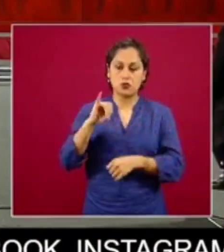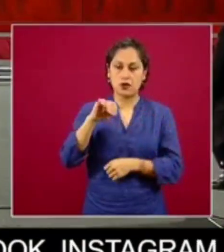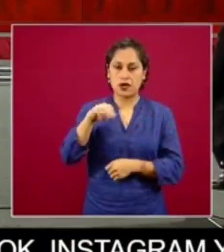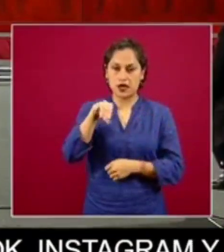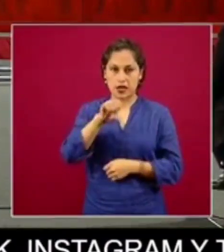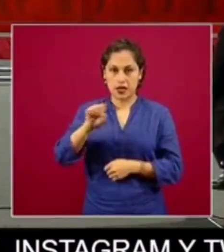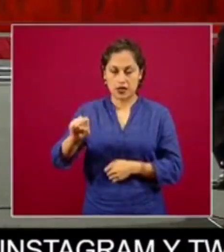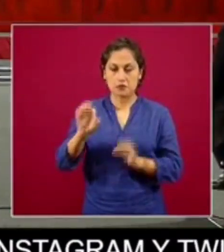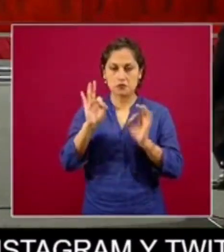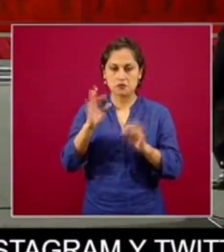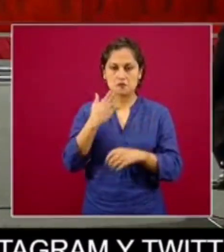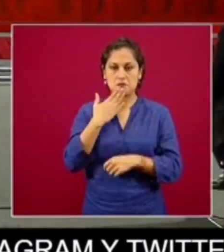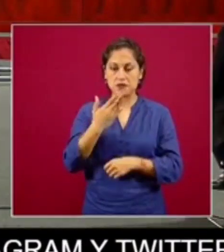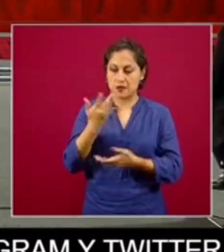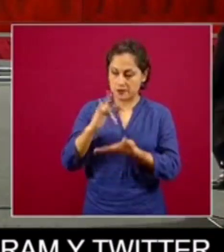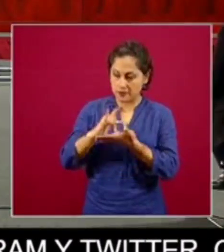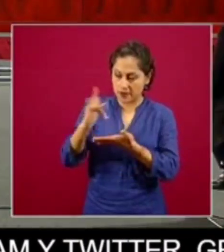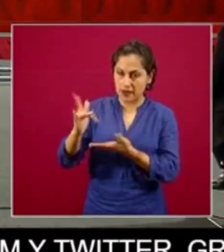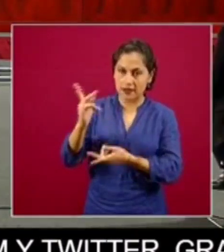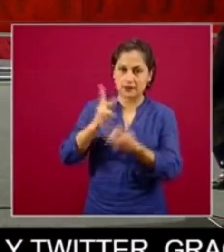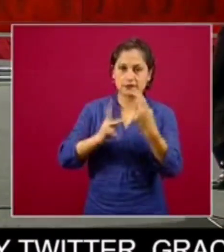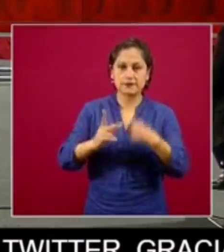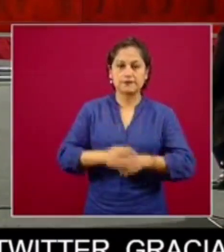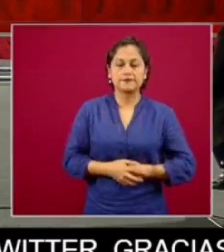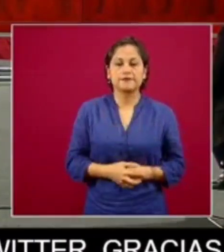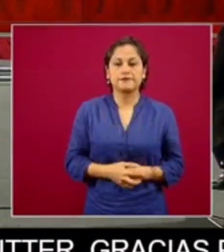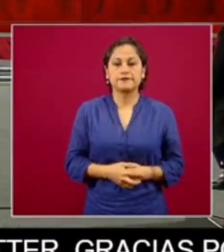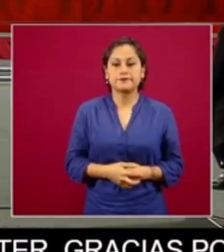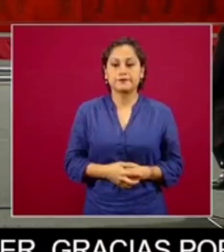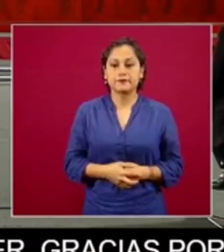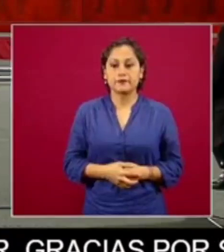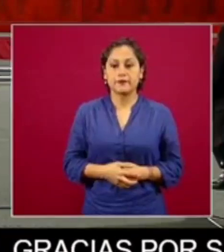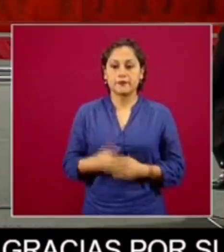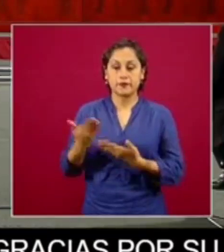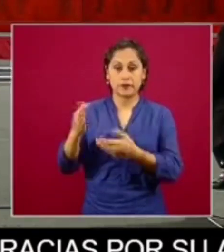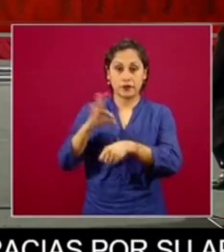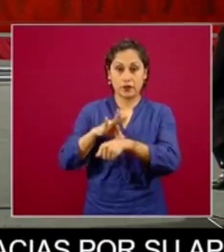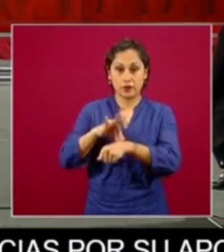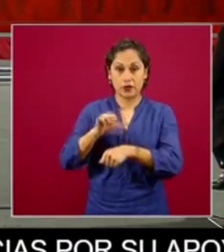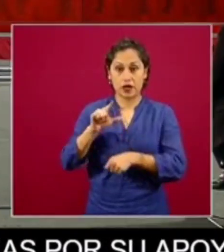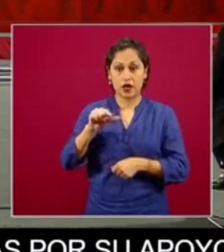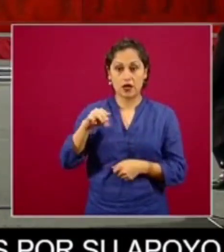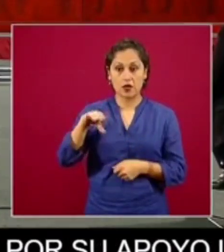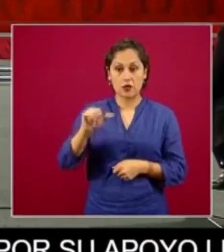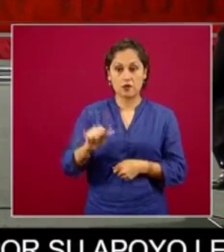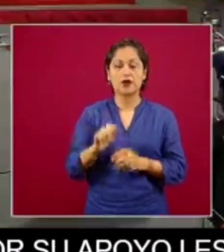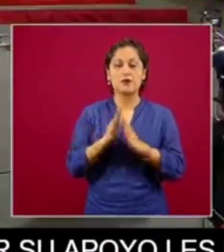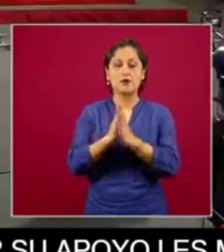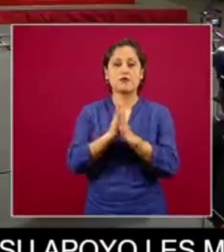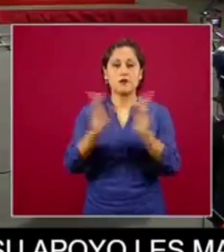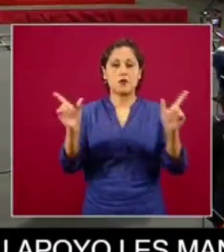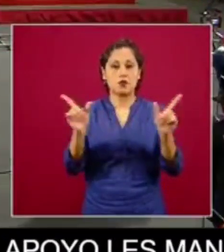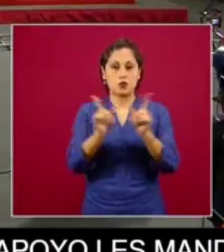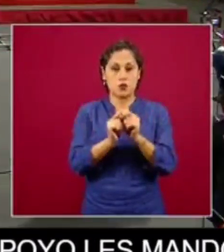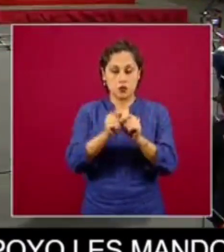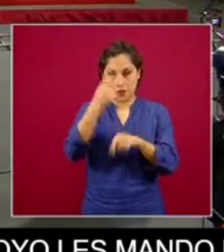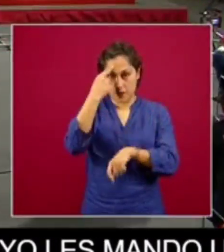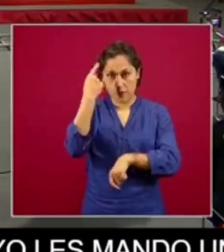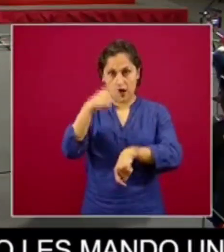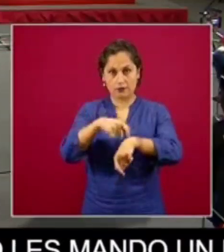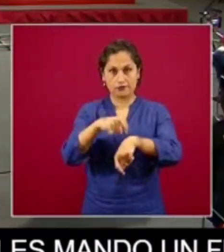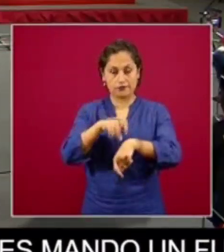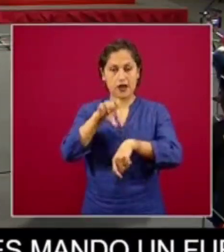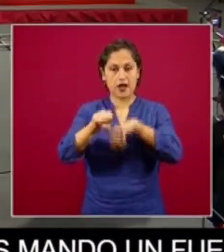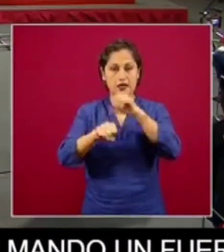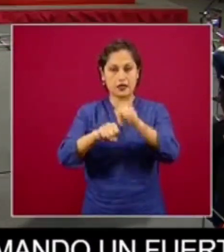del Seguro Social. Zoe, muchas gracias, bienvenido. Le pido entonces al doctor Alomía, tratemos de hacerlo muy sucinto para que tengamos tiempo